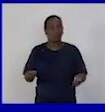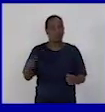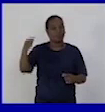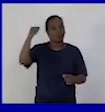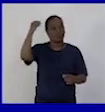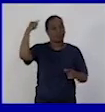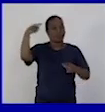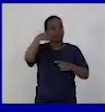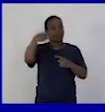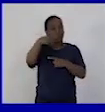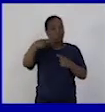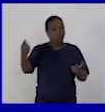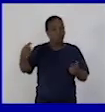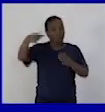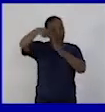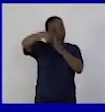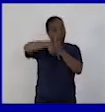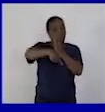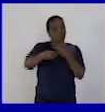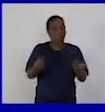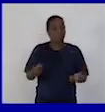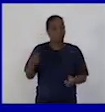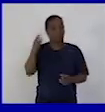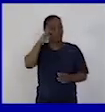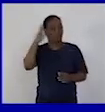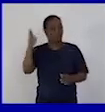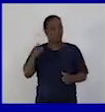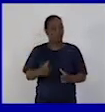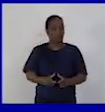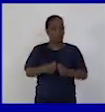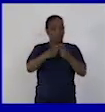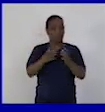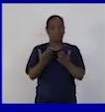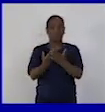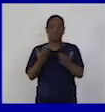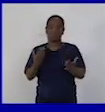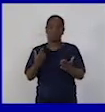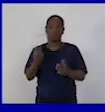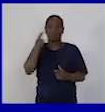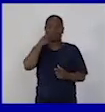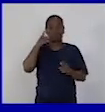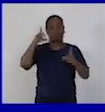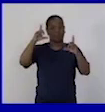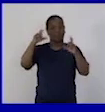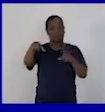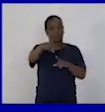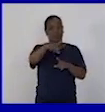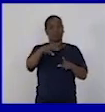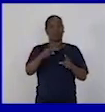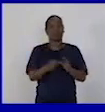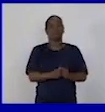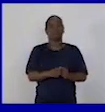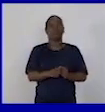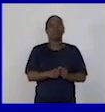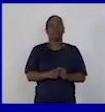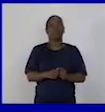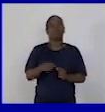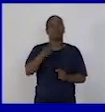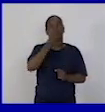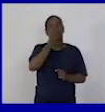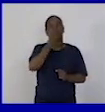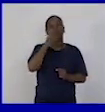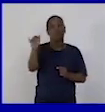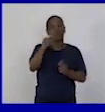hacia abajo, porque recordando que el recipiente se calienta, aunque ya ustedes ven en la pantalla, la diapo está calculado, es porque también